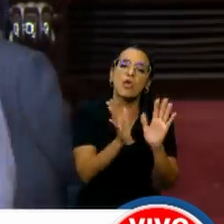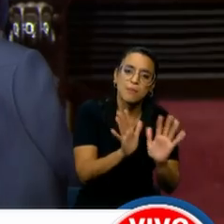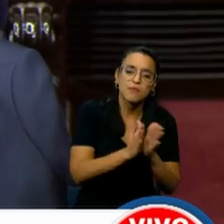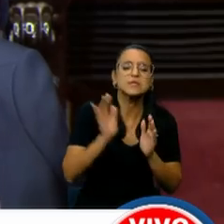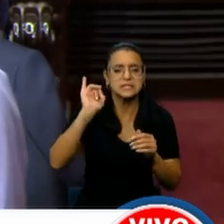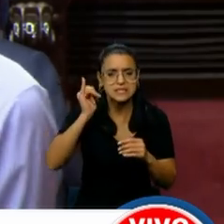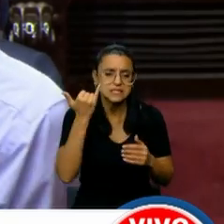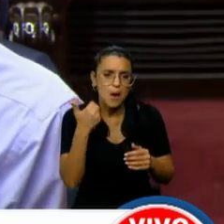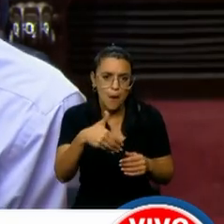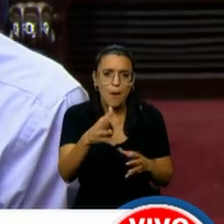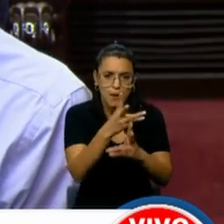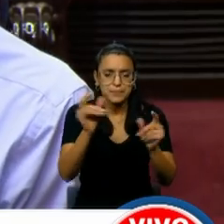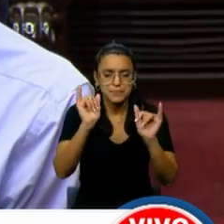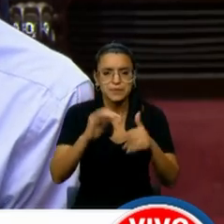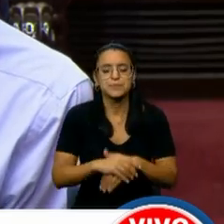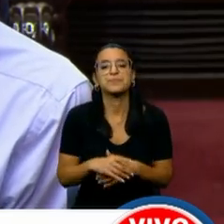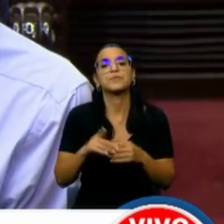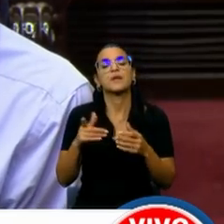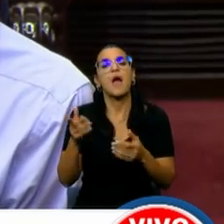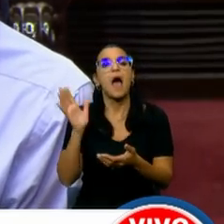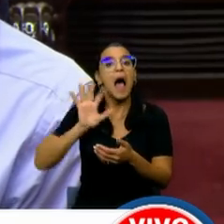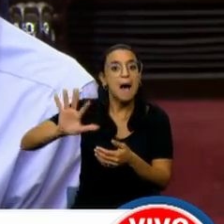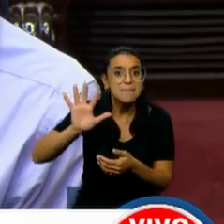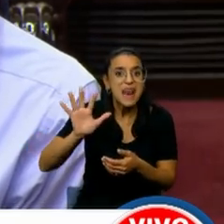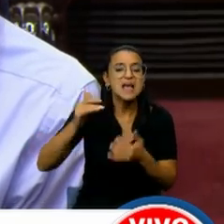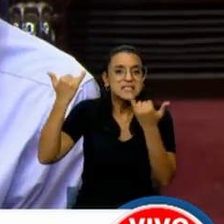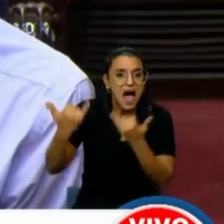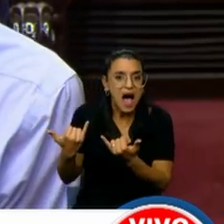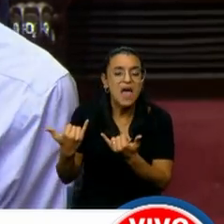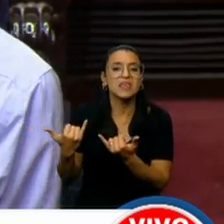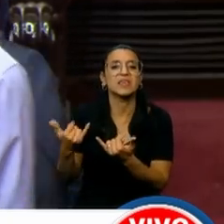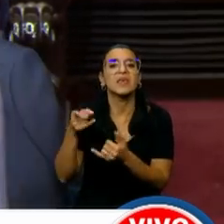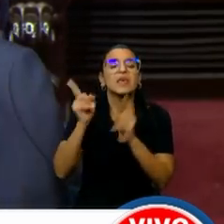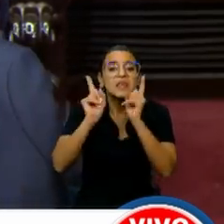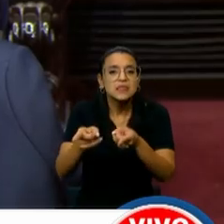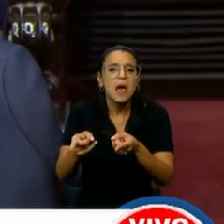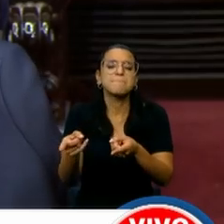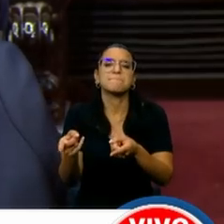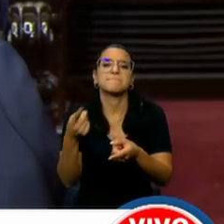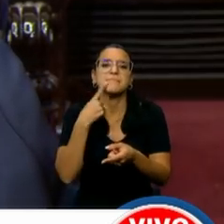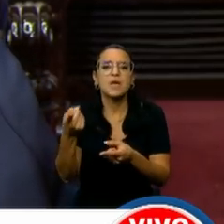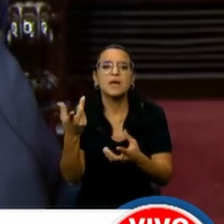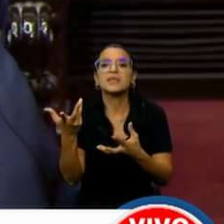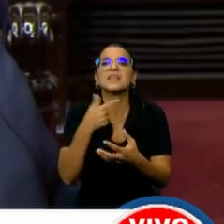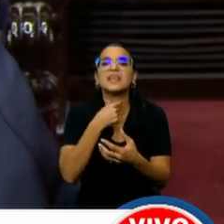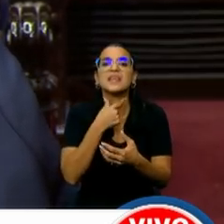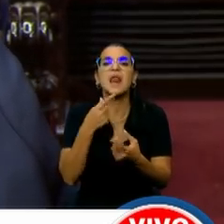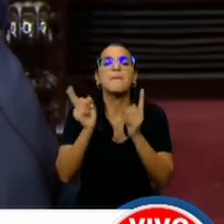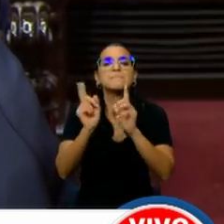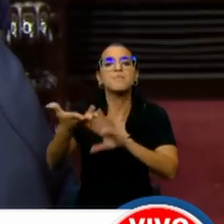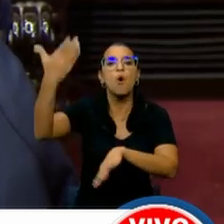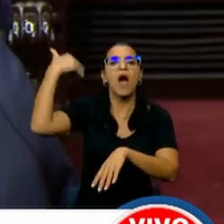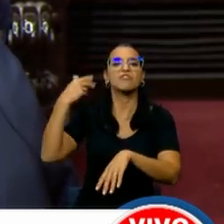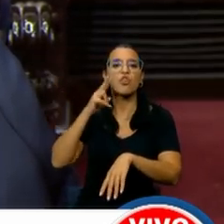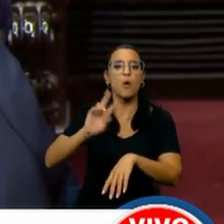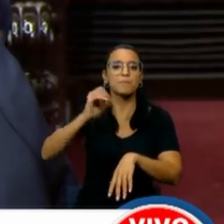favor cierro presidente se cumplió la amenaza y además con eso buscan recapturar la caja que perdieron en